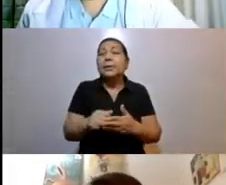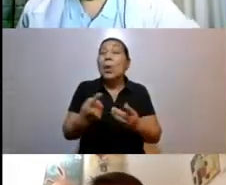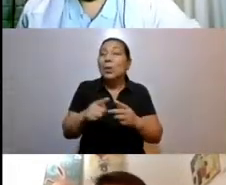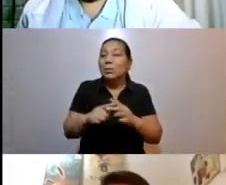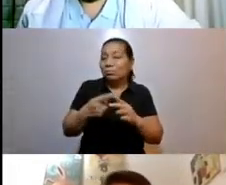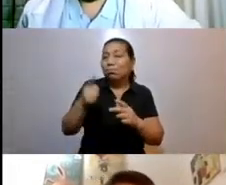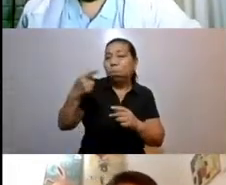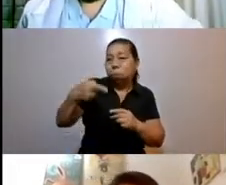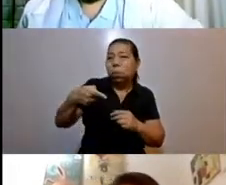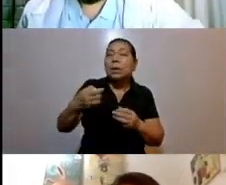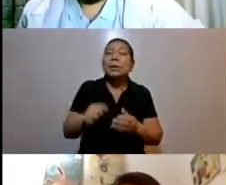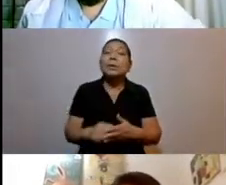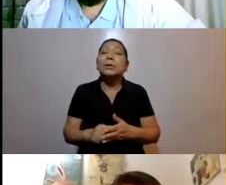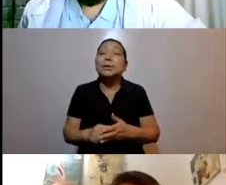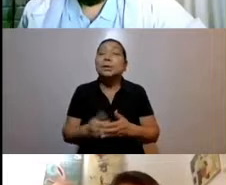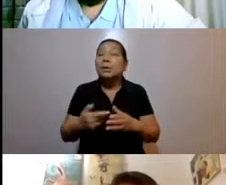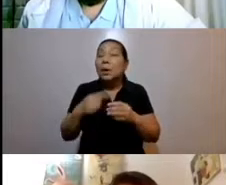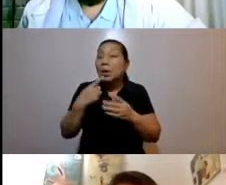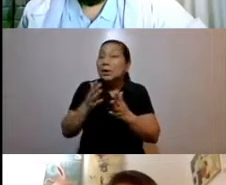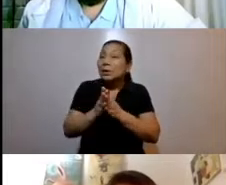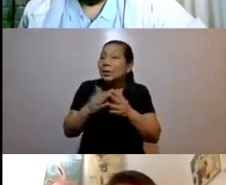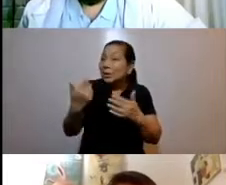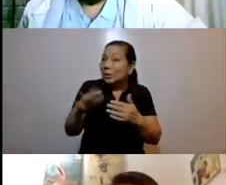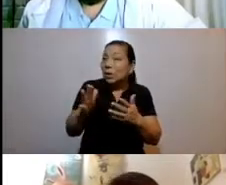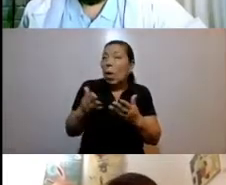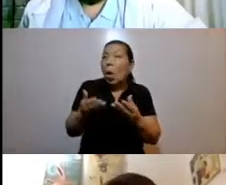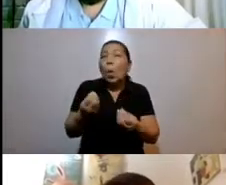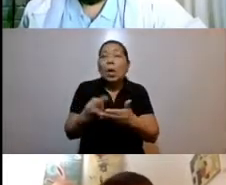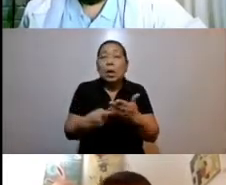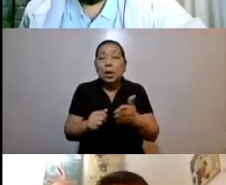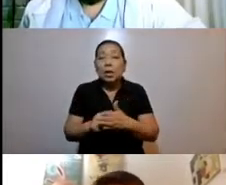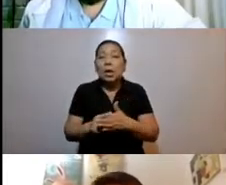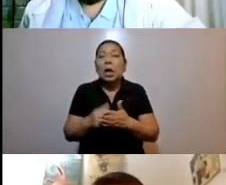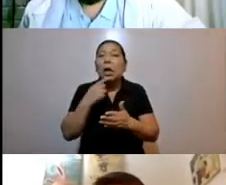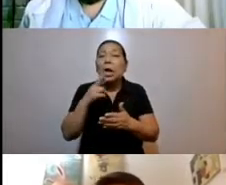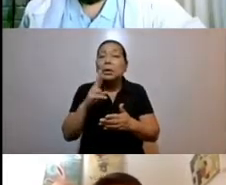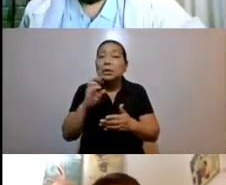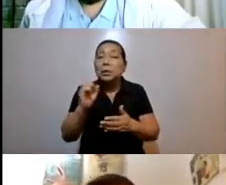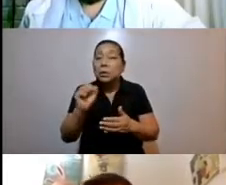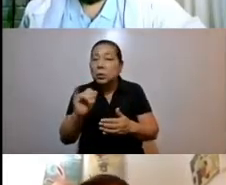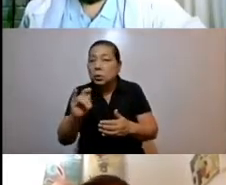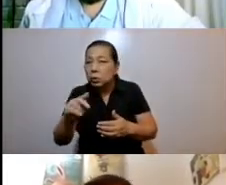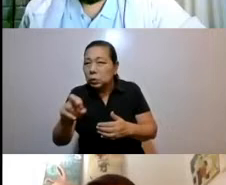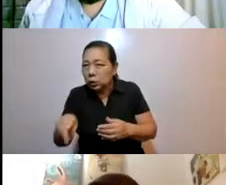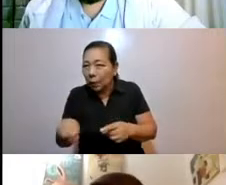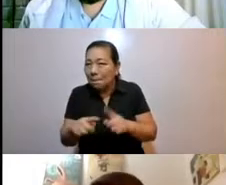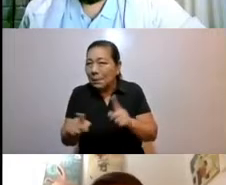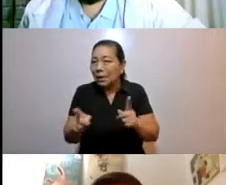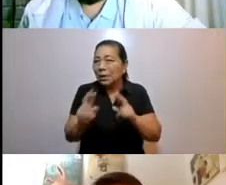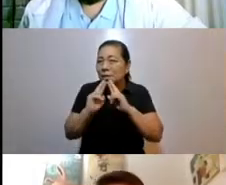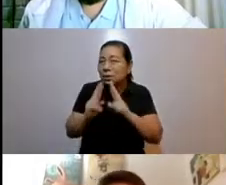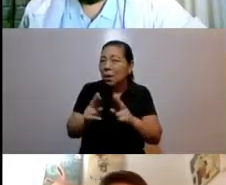inicial, ¿no? Antes de la excitación, en una fase que se llama resolución. Entonces, esta es la respuesta